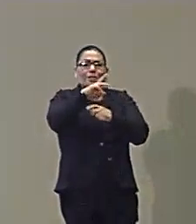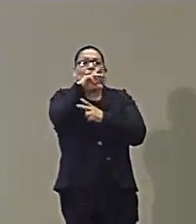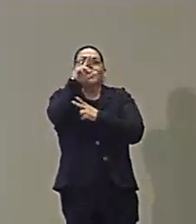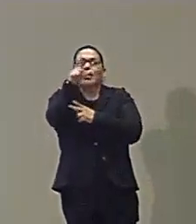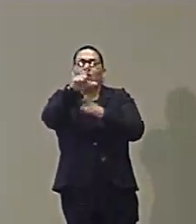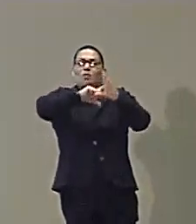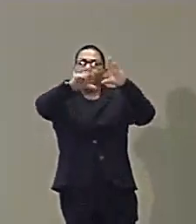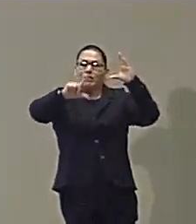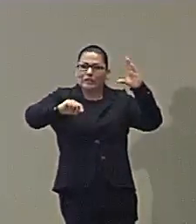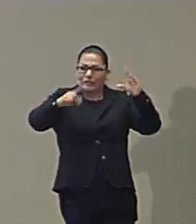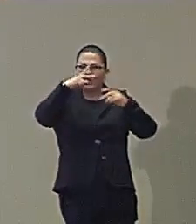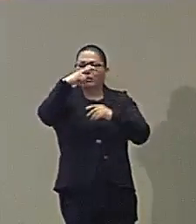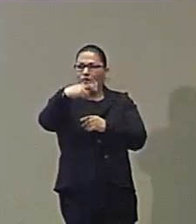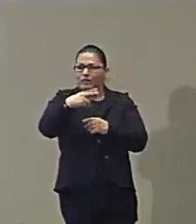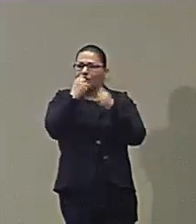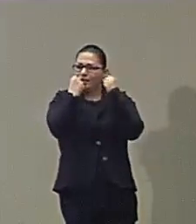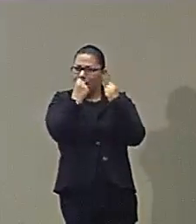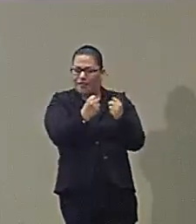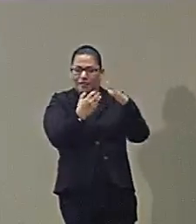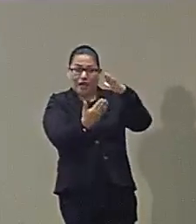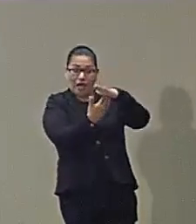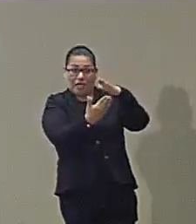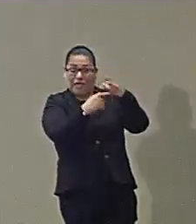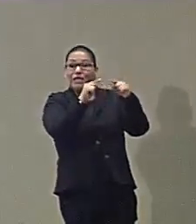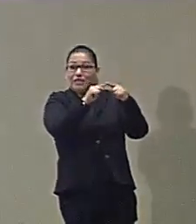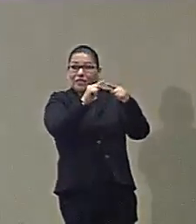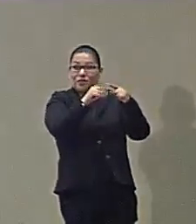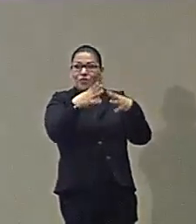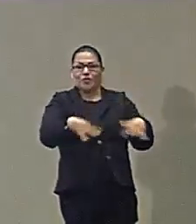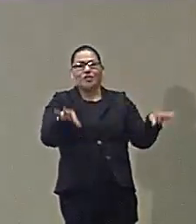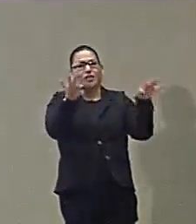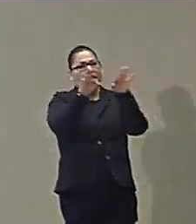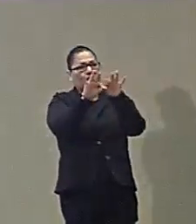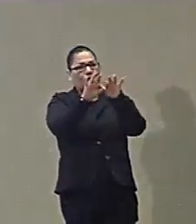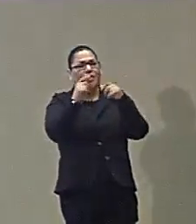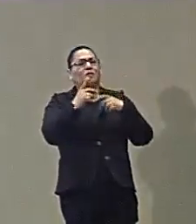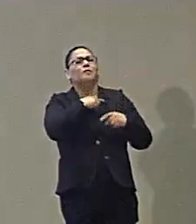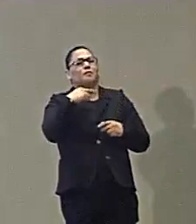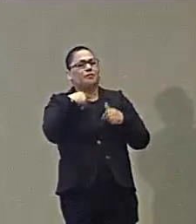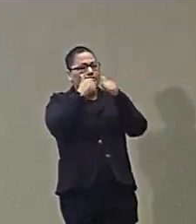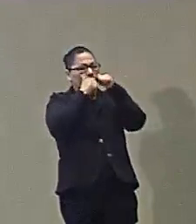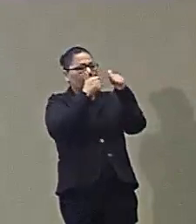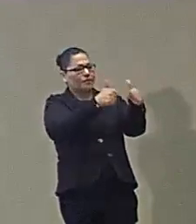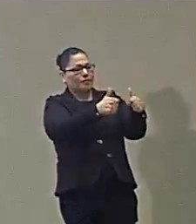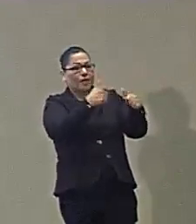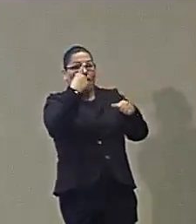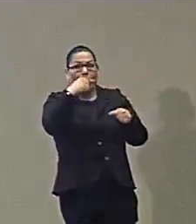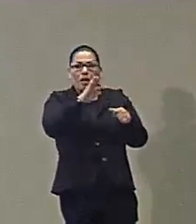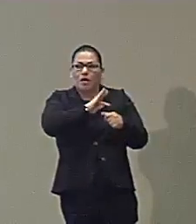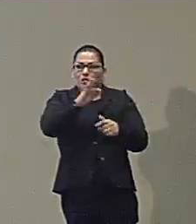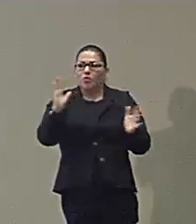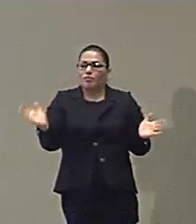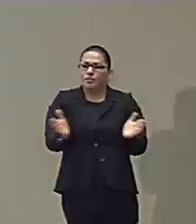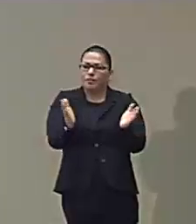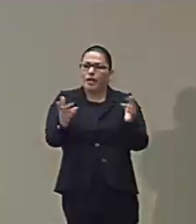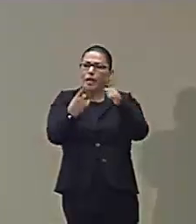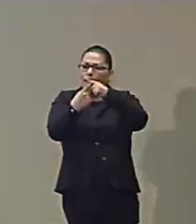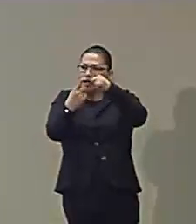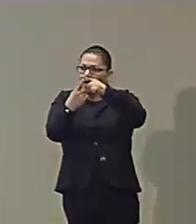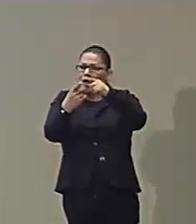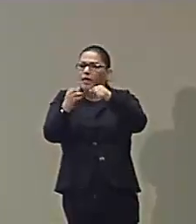entorno el tema de seguridad será una mesa bien interesante y nosotros estaremos atentos para poder reforzar en cada una de nuestras tareas